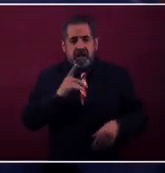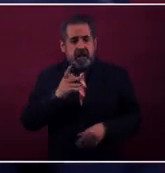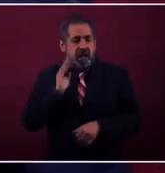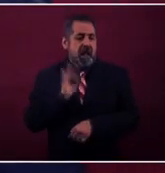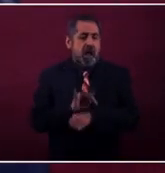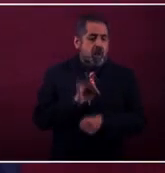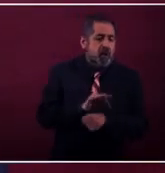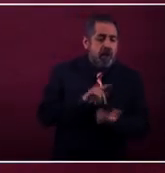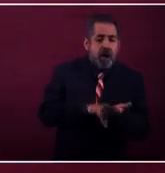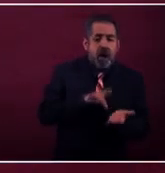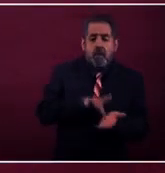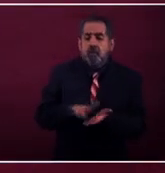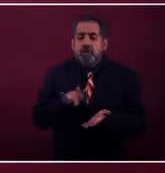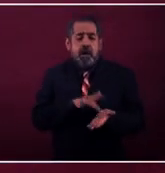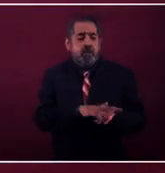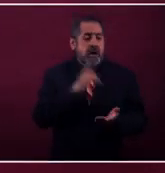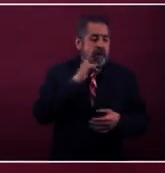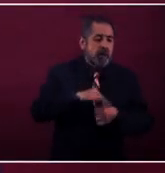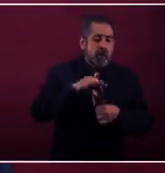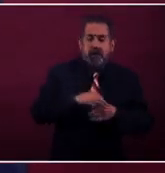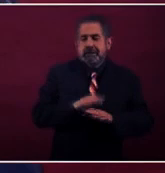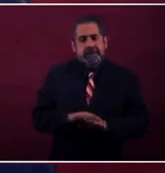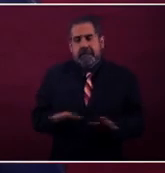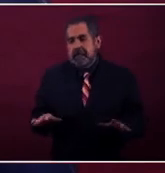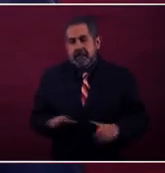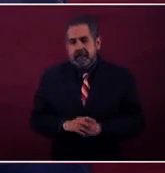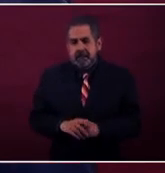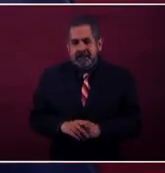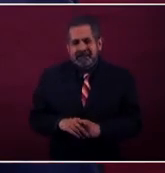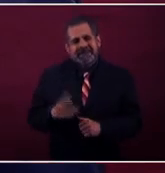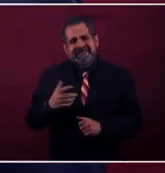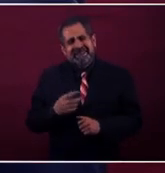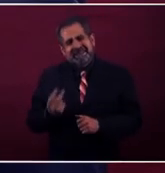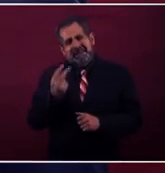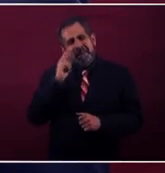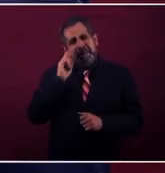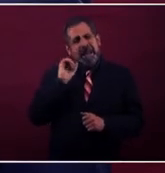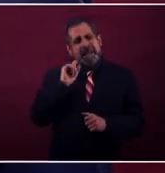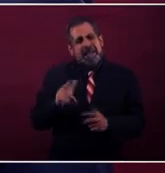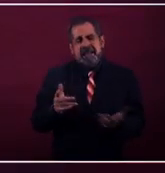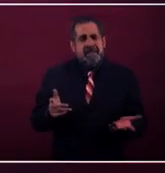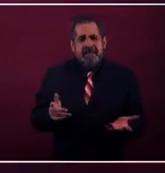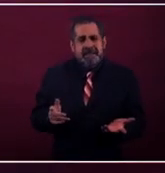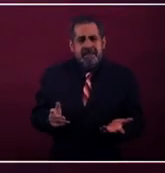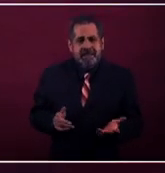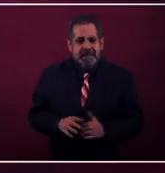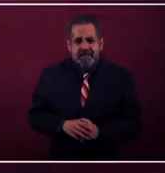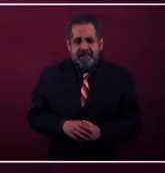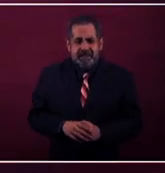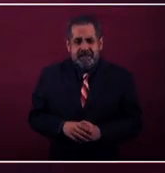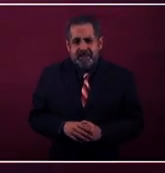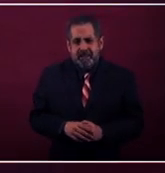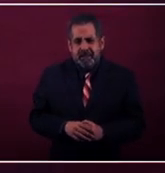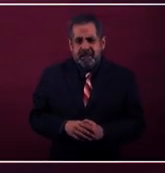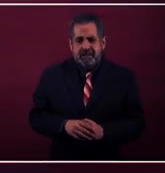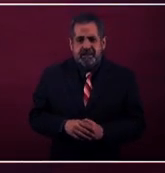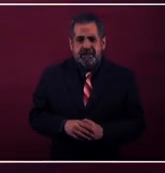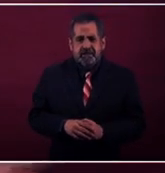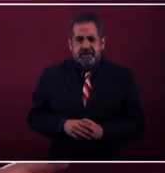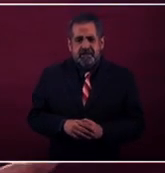para eso. Además, se ve mal.